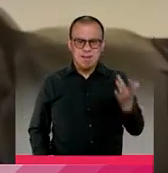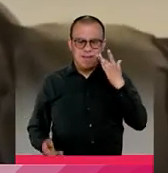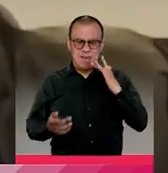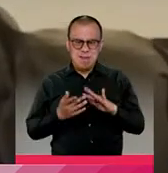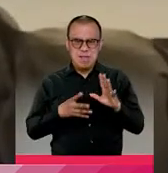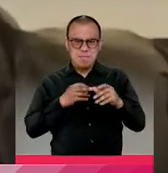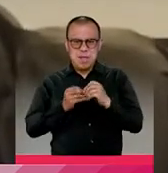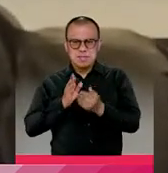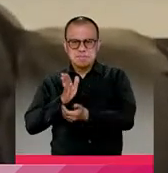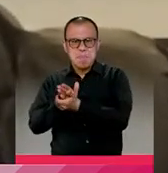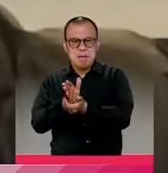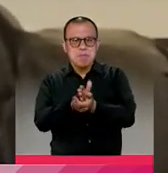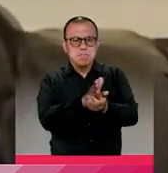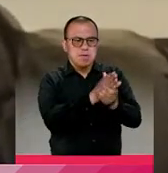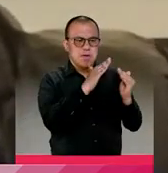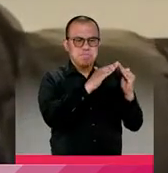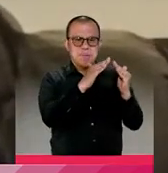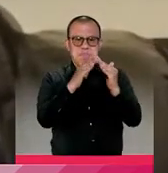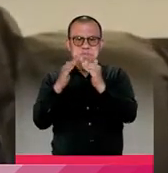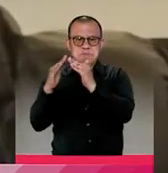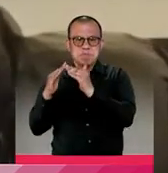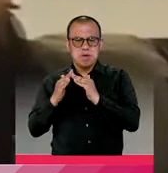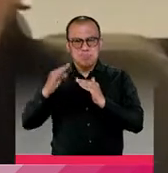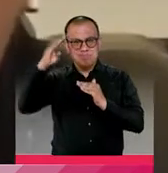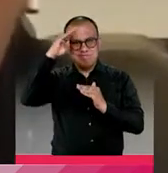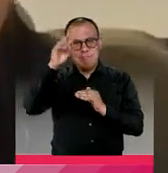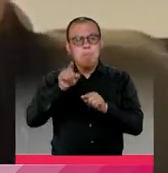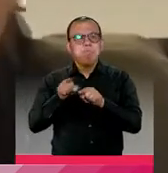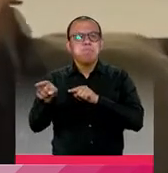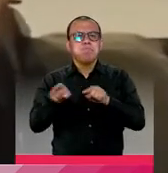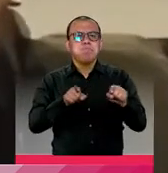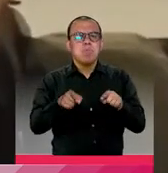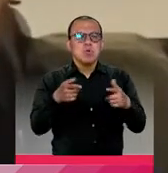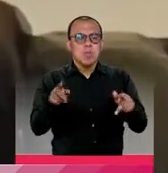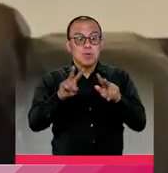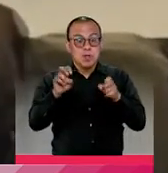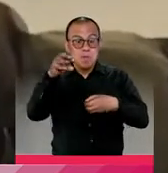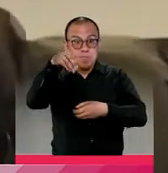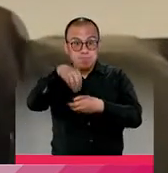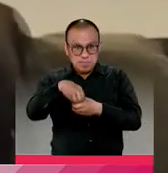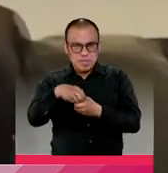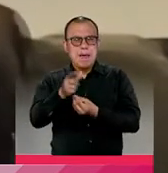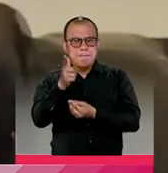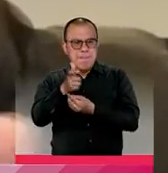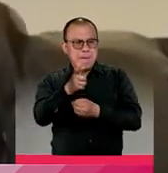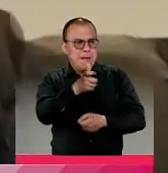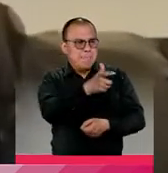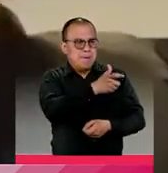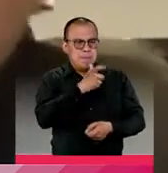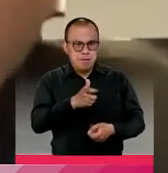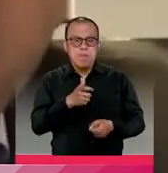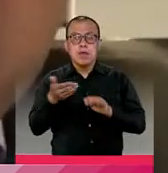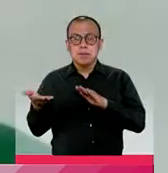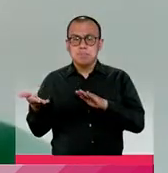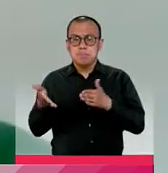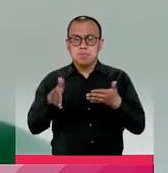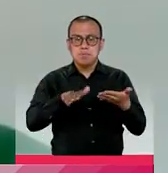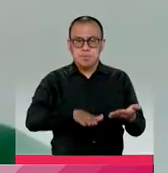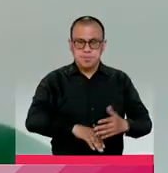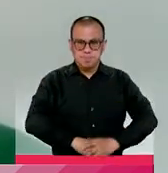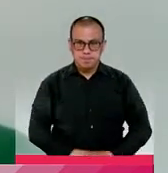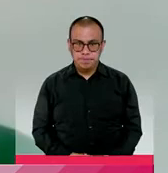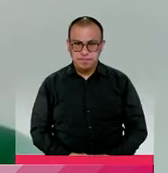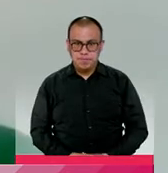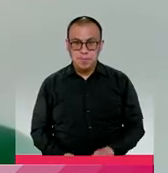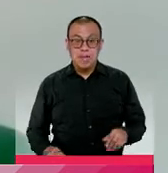visitado los CAIs, que son los lugares desde donde se disparó y se asesinó, por lo menos a estos jóvenes. Entre tanto,